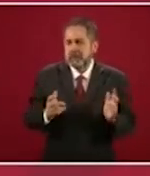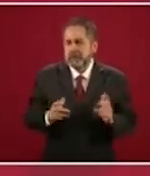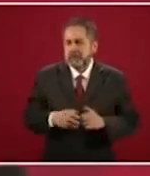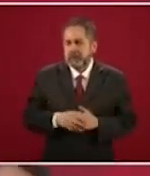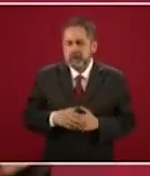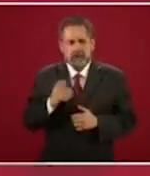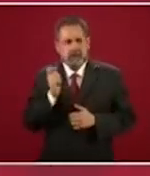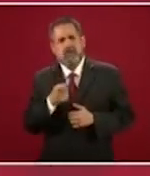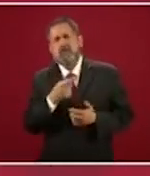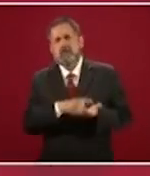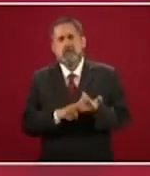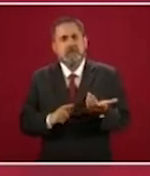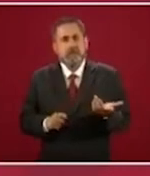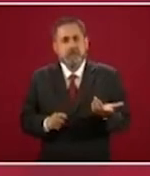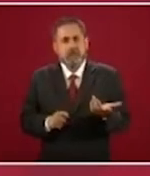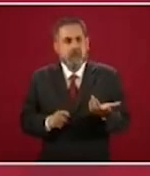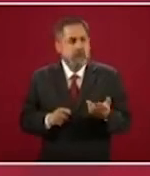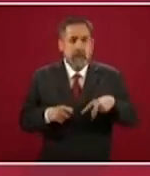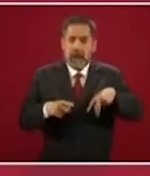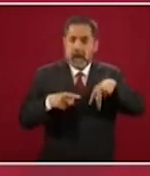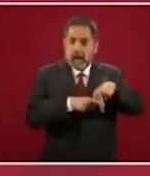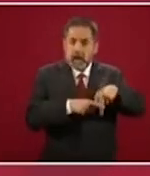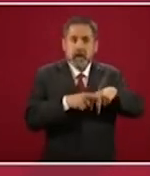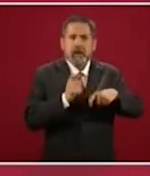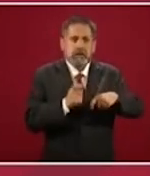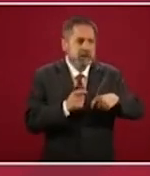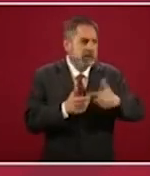es transformador